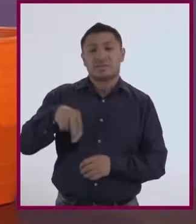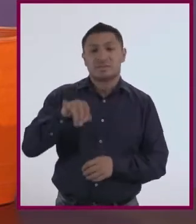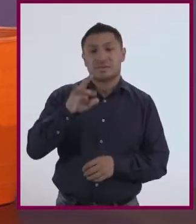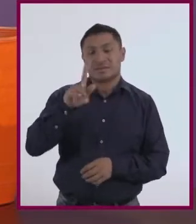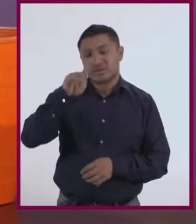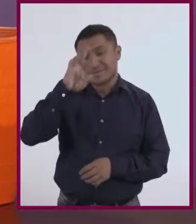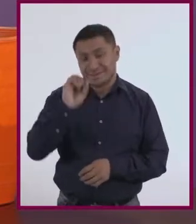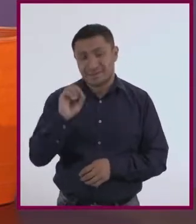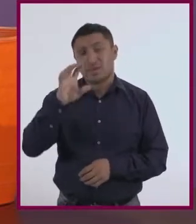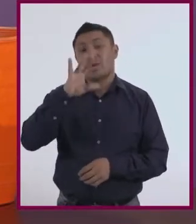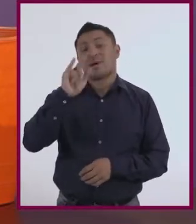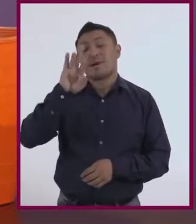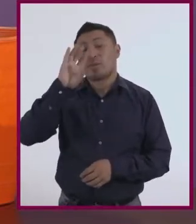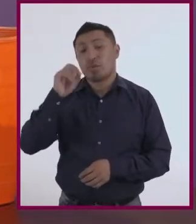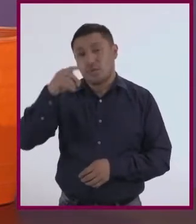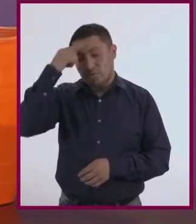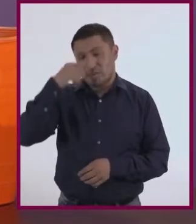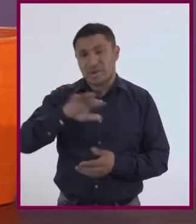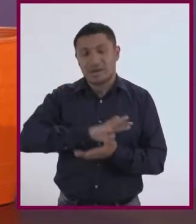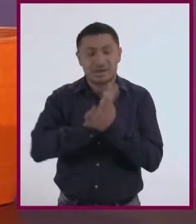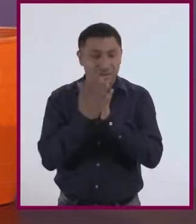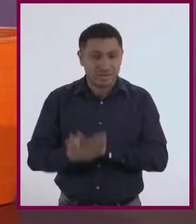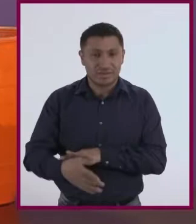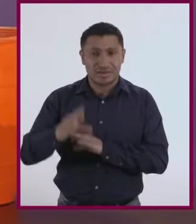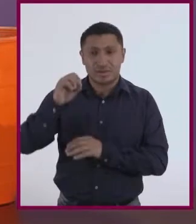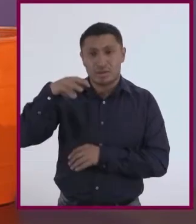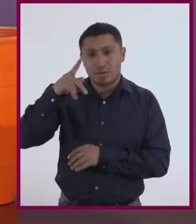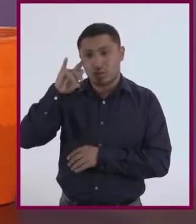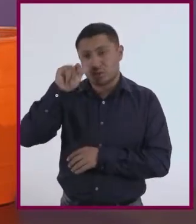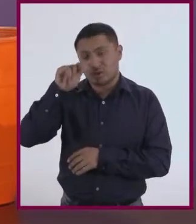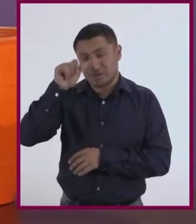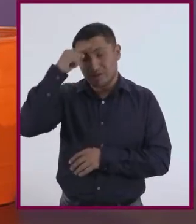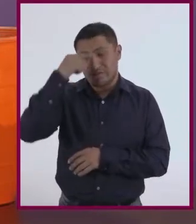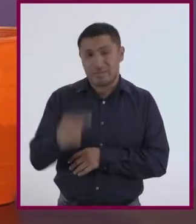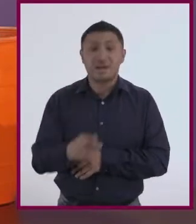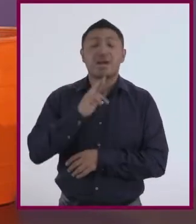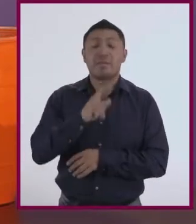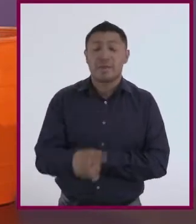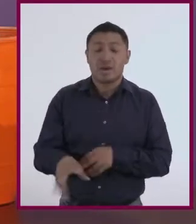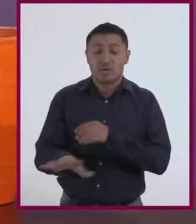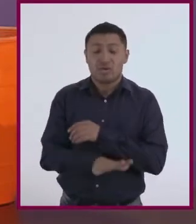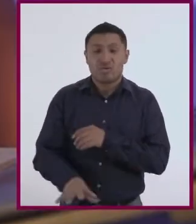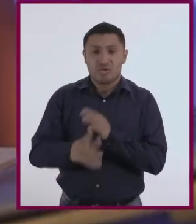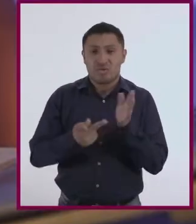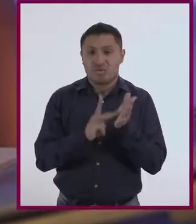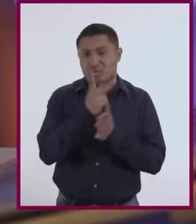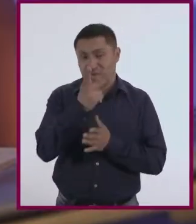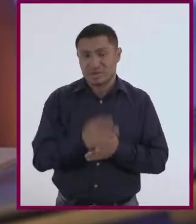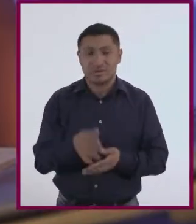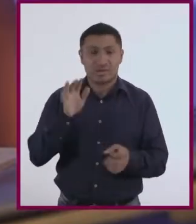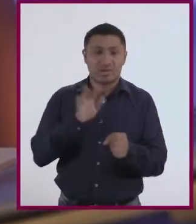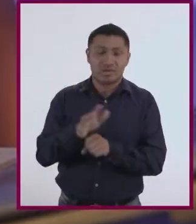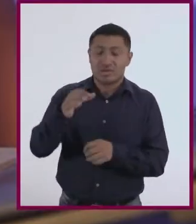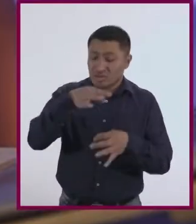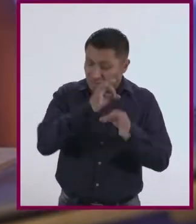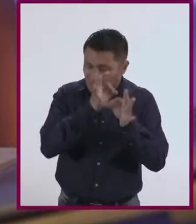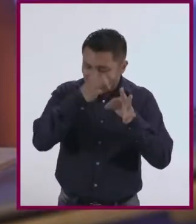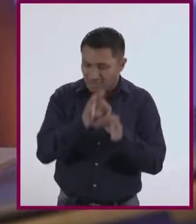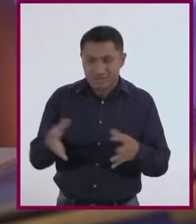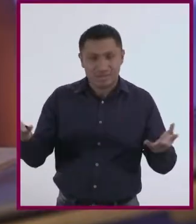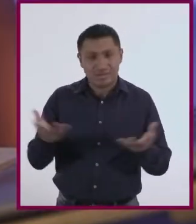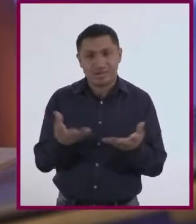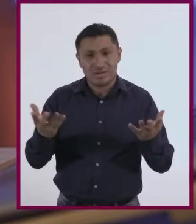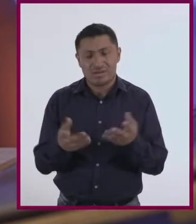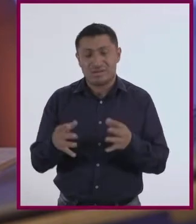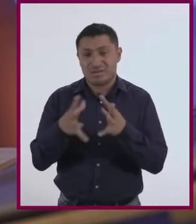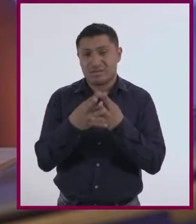carbono presentes para producir un sustrato llamado composta, que se emplea para mejorar los nutrientes del suelo y las plantas. ¿Cuáles son los microorganismos que